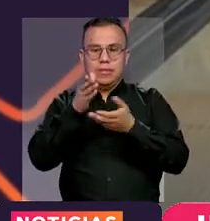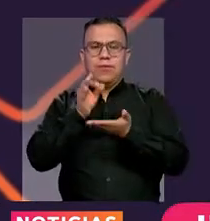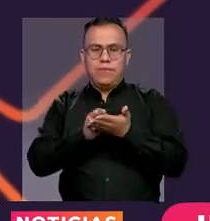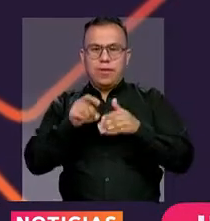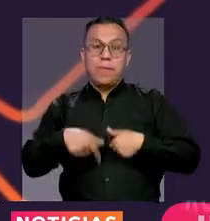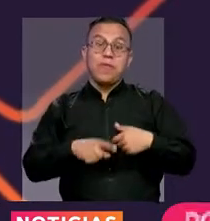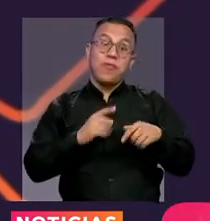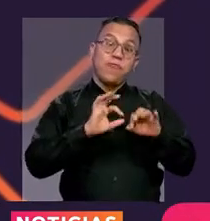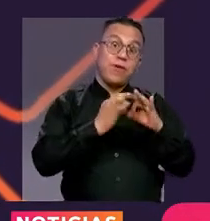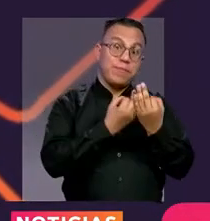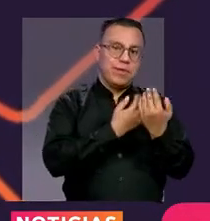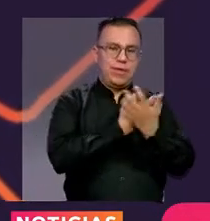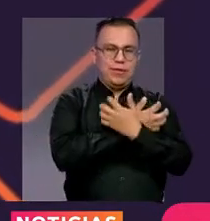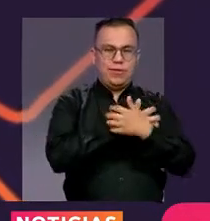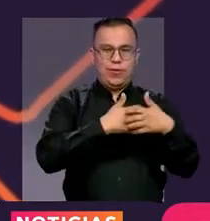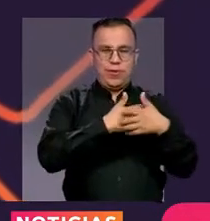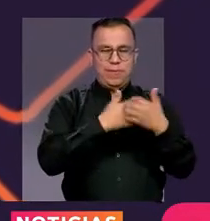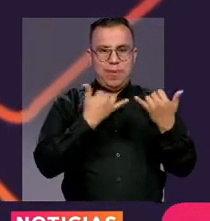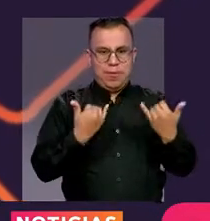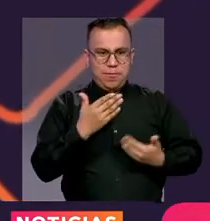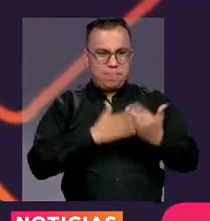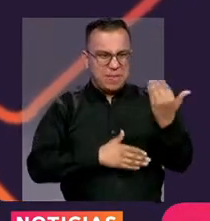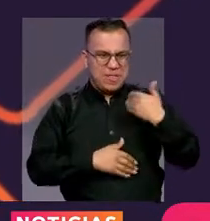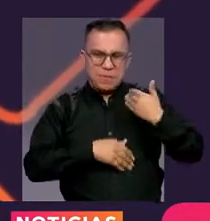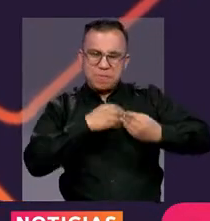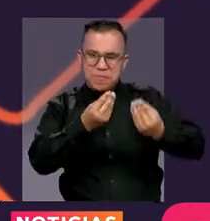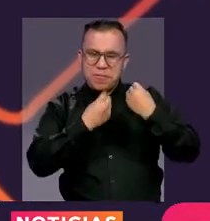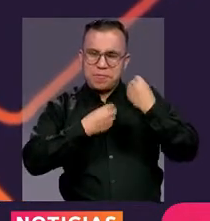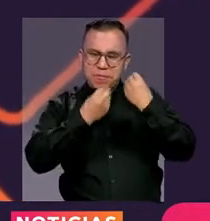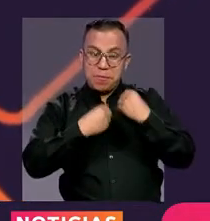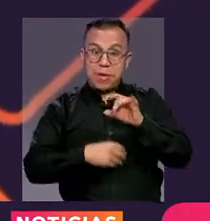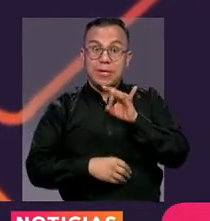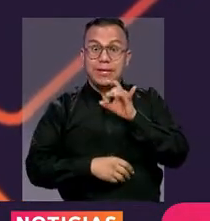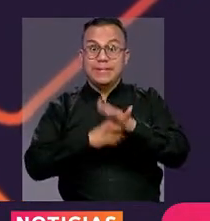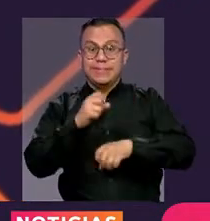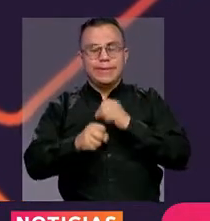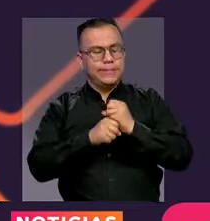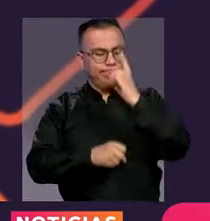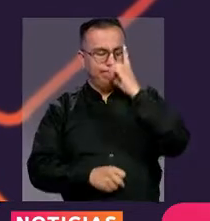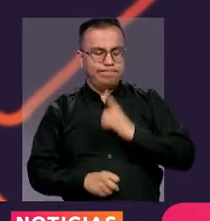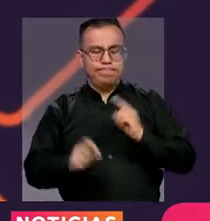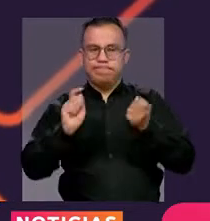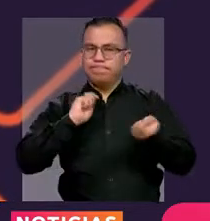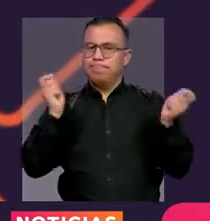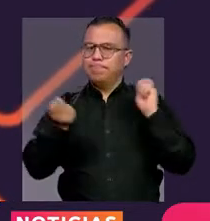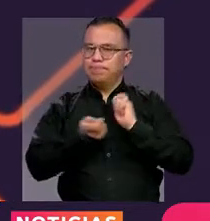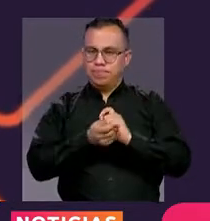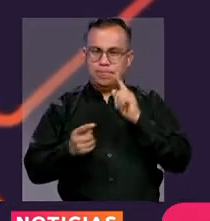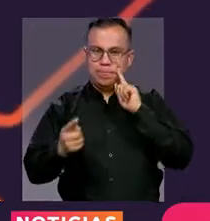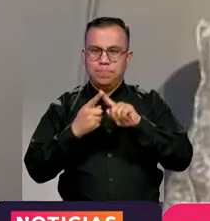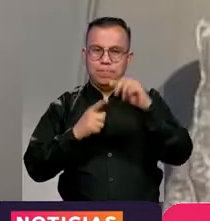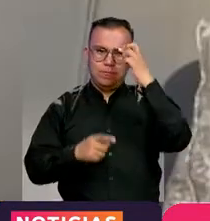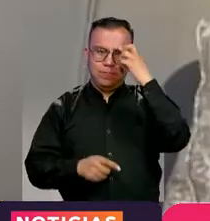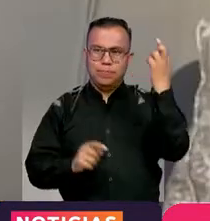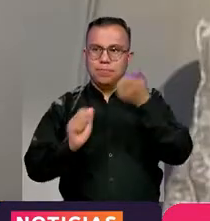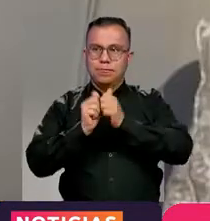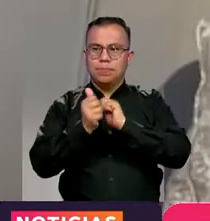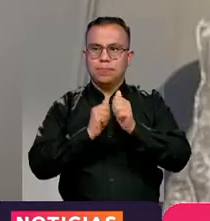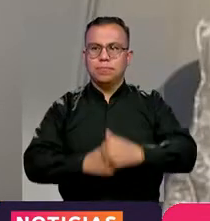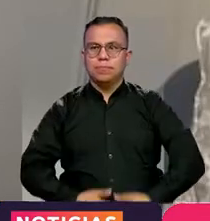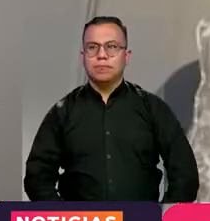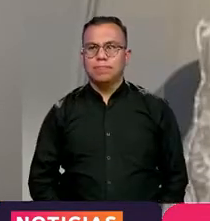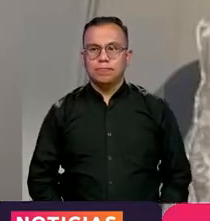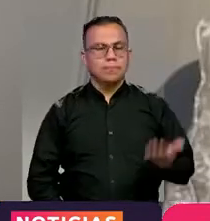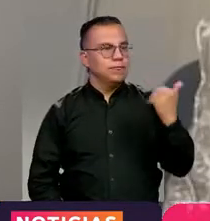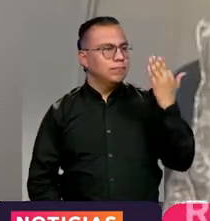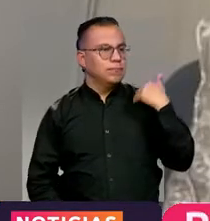familia tolimense, que desde los 11 años comenzó en la disciplina y a sus 15 tomó una decisión que cambiaría su carrera deportiva. Antes de irme, tuve